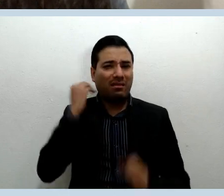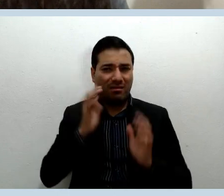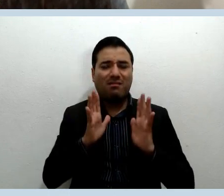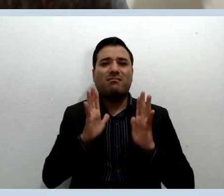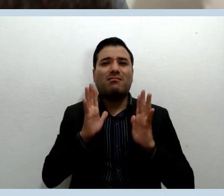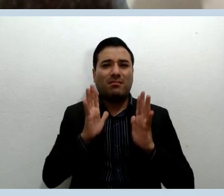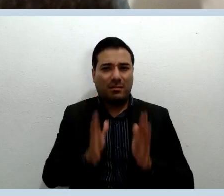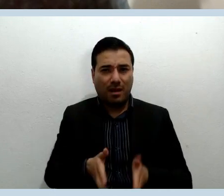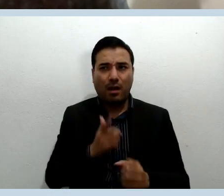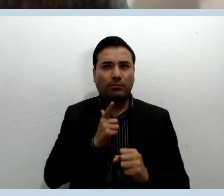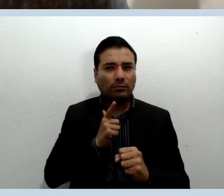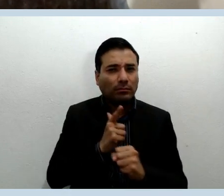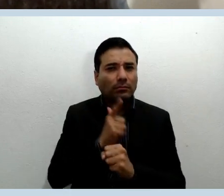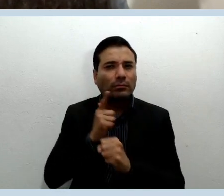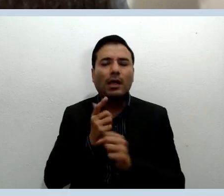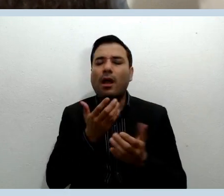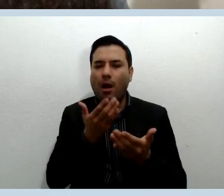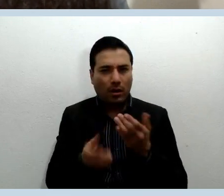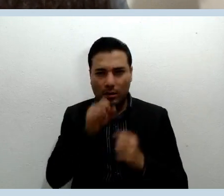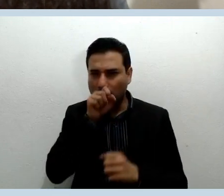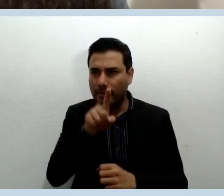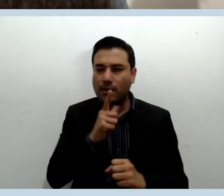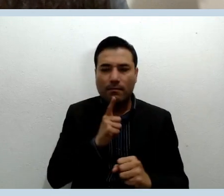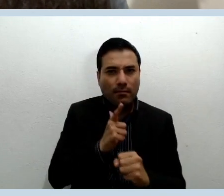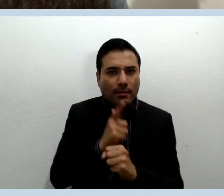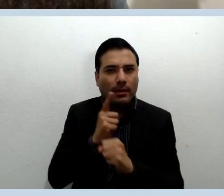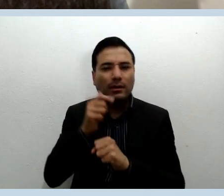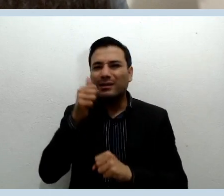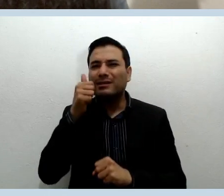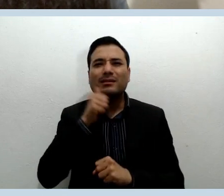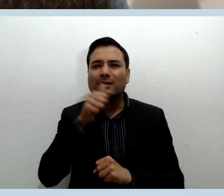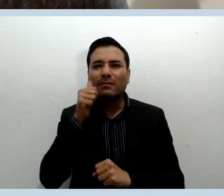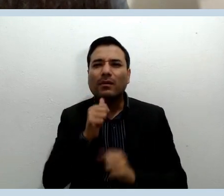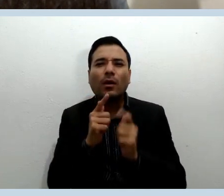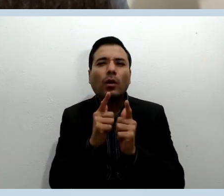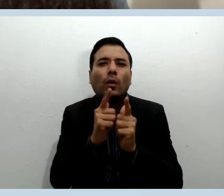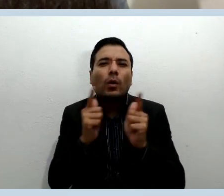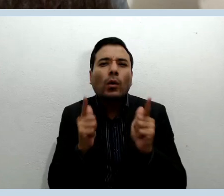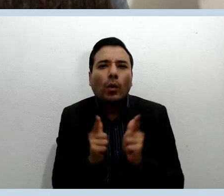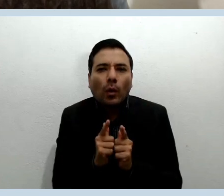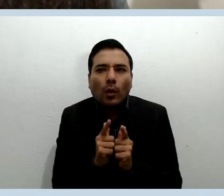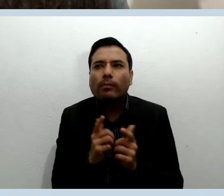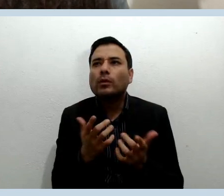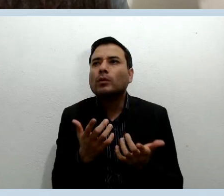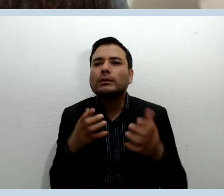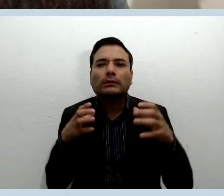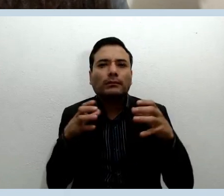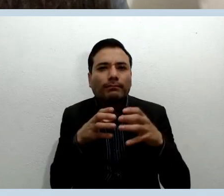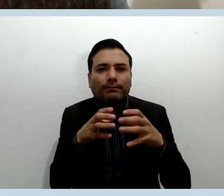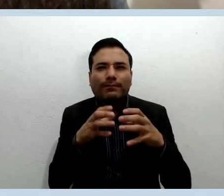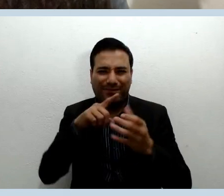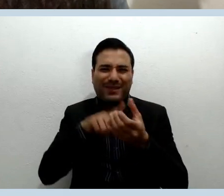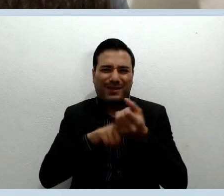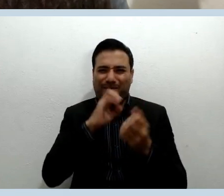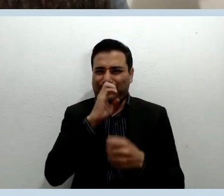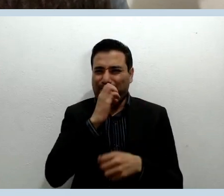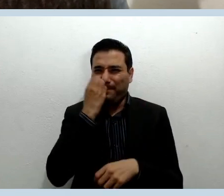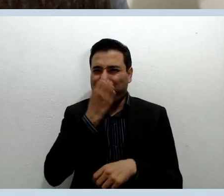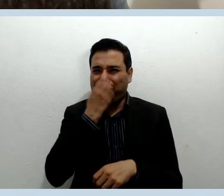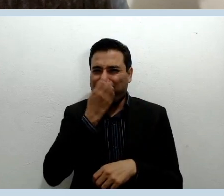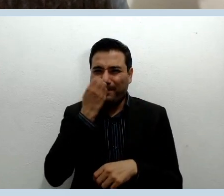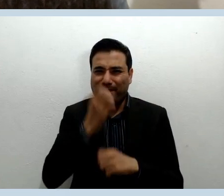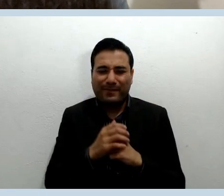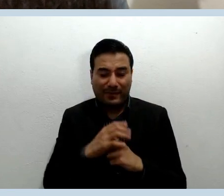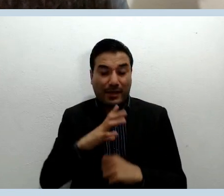notando actualmente en los montajes o bueno en los grupos en las dinámicas que se llevan en el colegio que hay